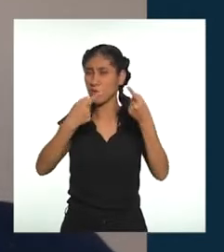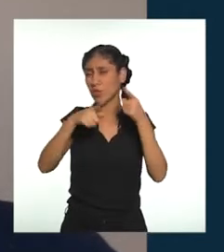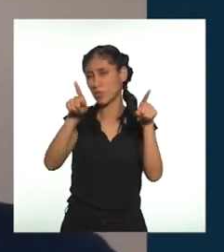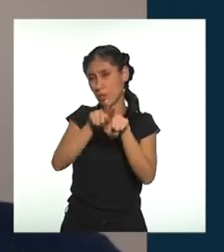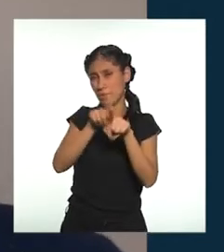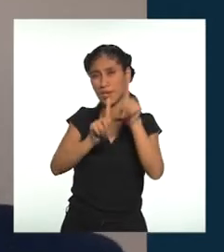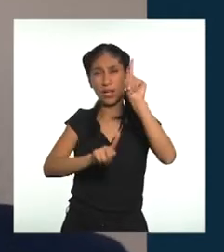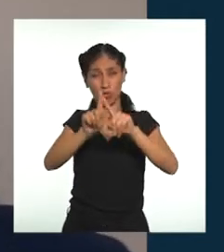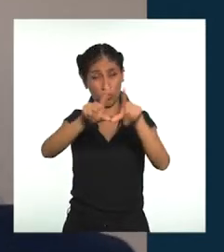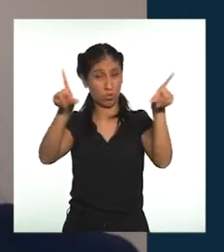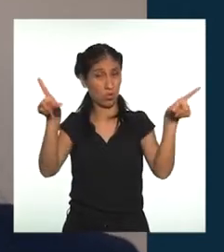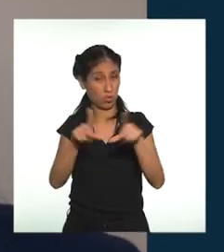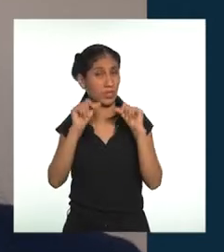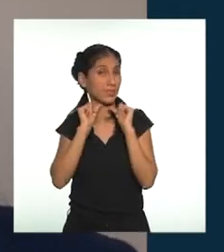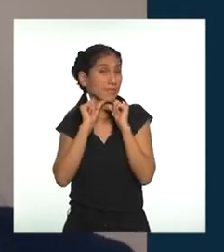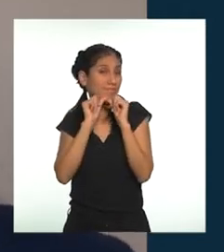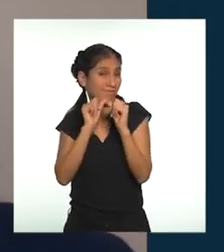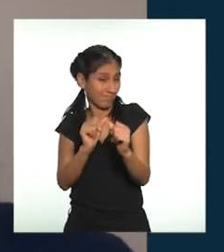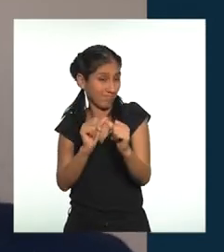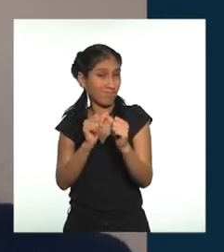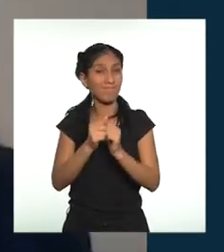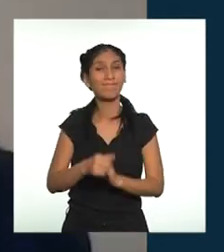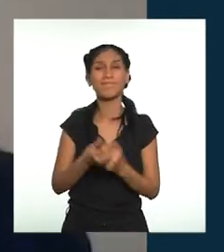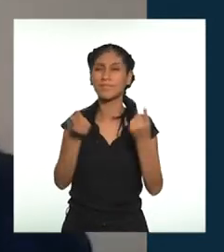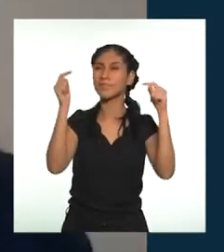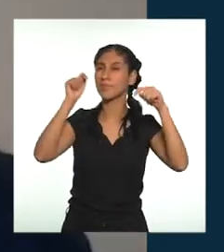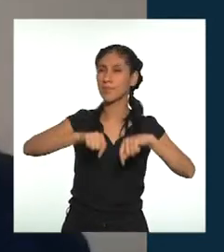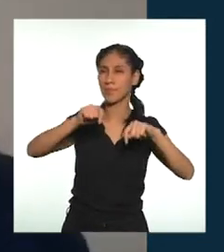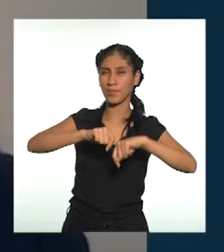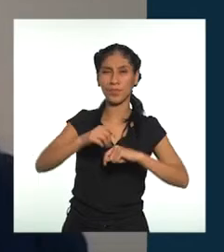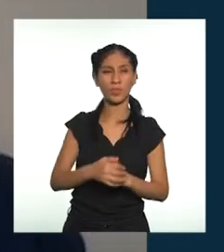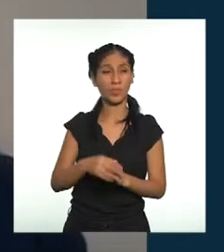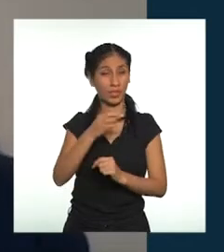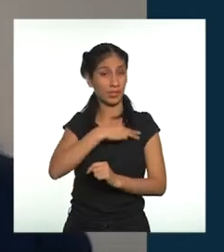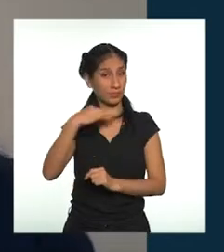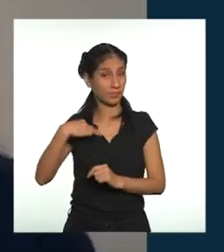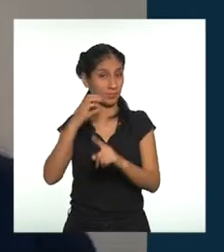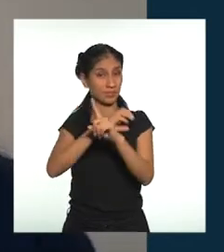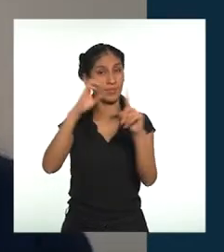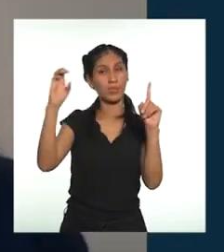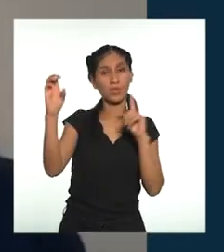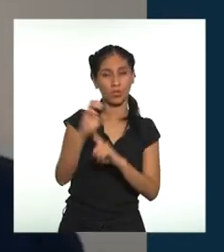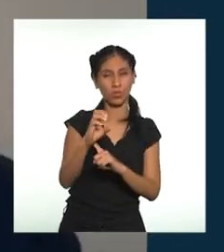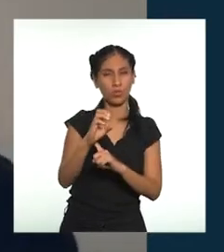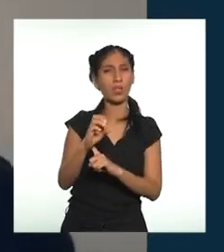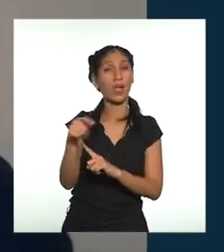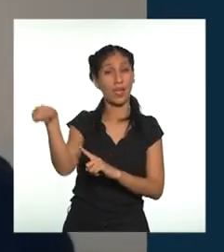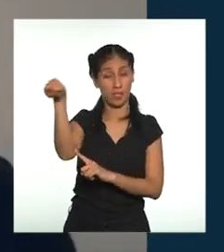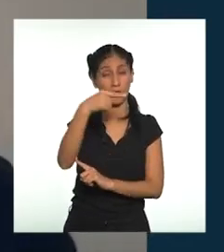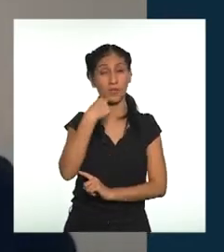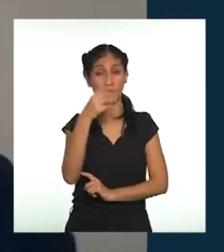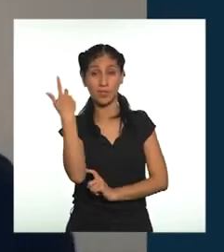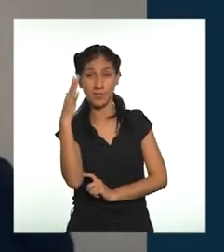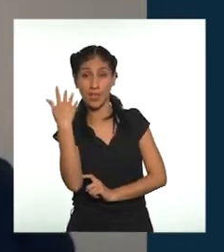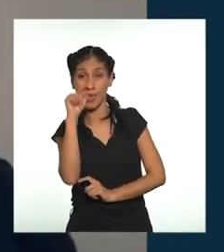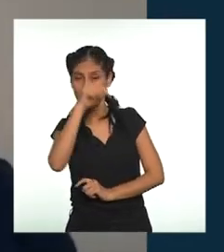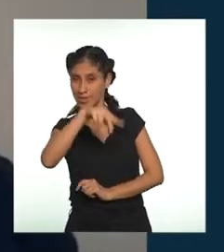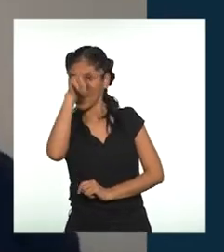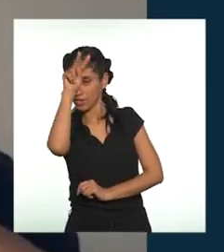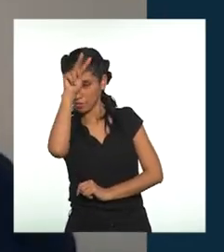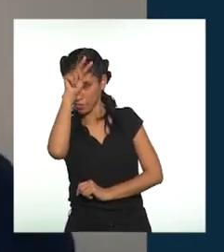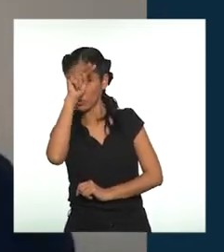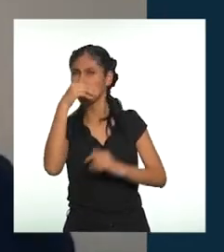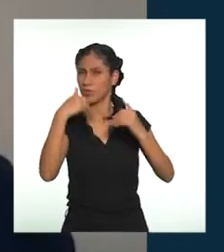sigue presente en nuestra sociedad peruana. En la actualidad, el Ministerio de Cultura nos reconoce que en el